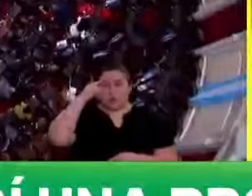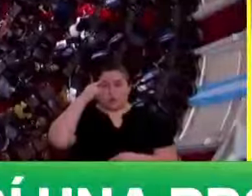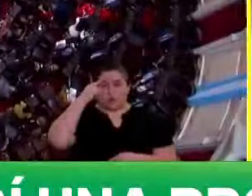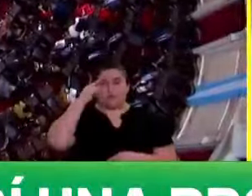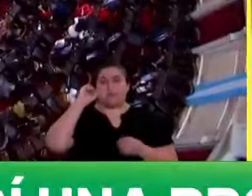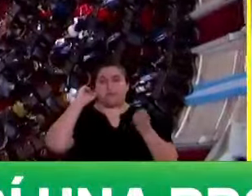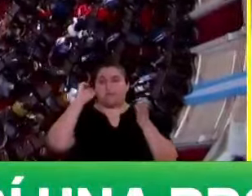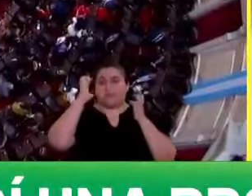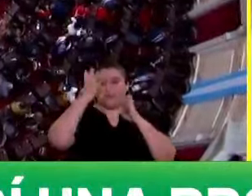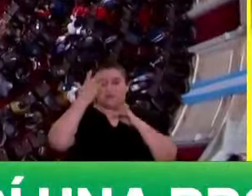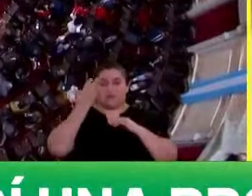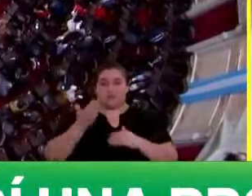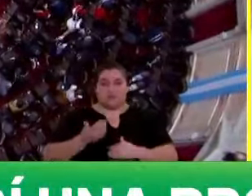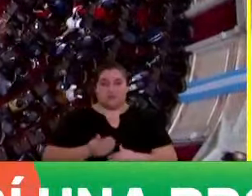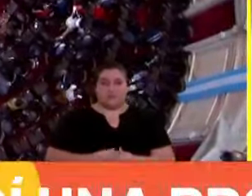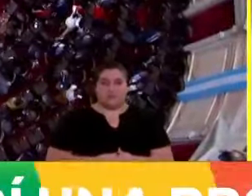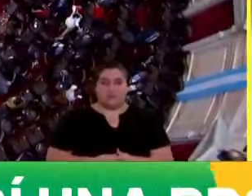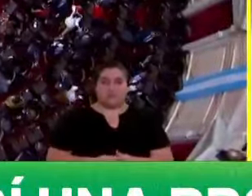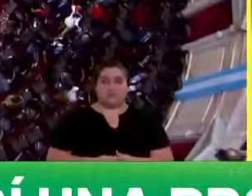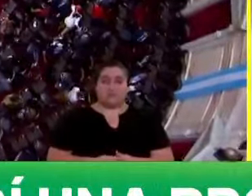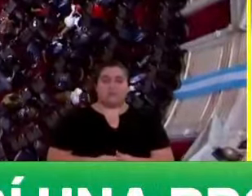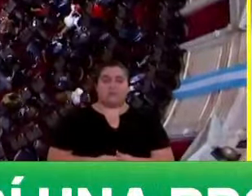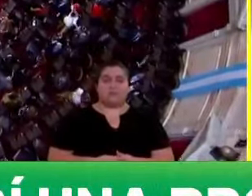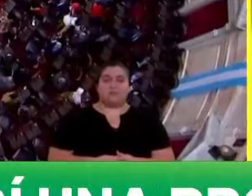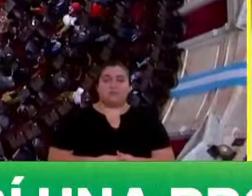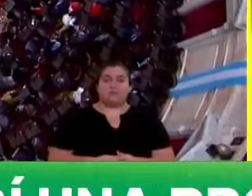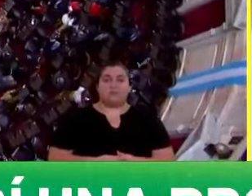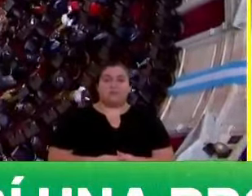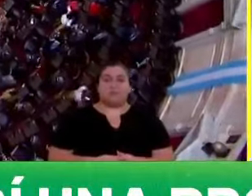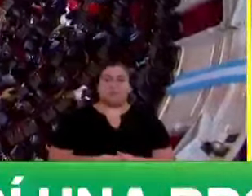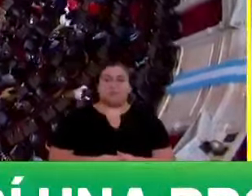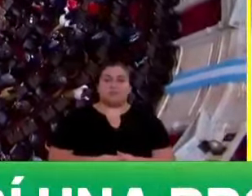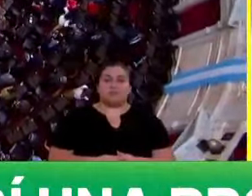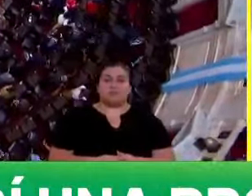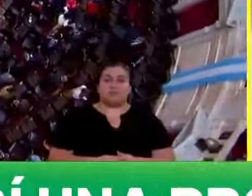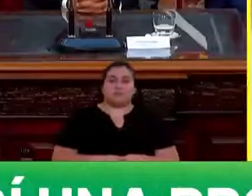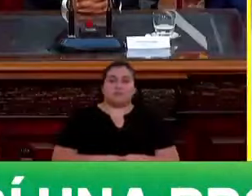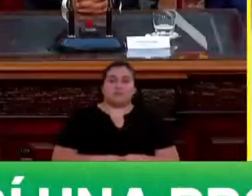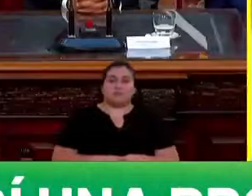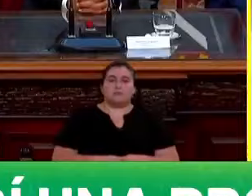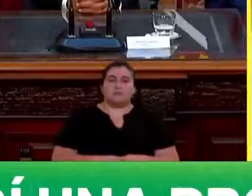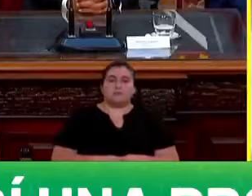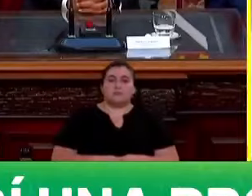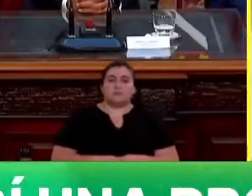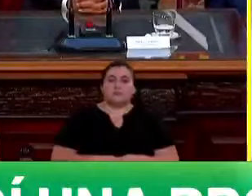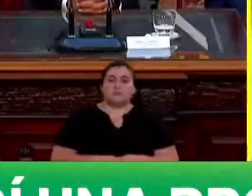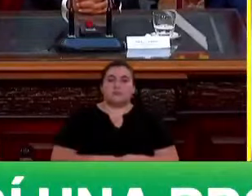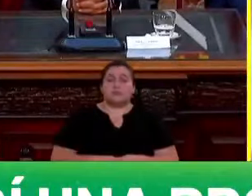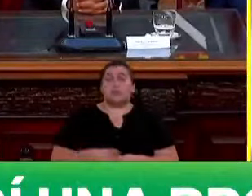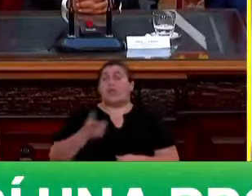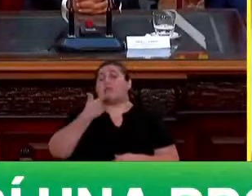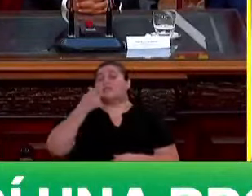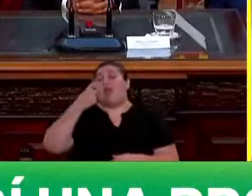último martes y lo hicimos legítimamente para que haya en paralelo una agenda real de